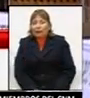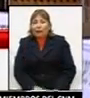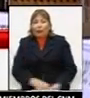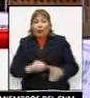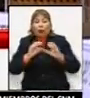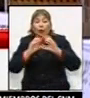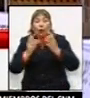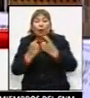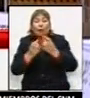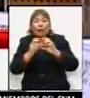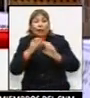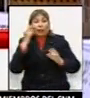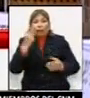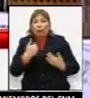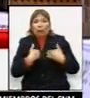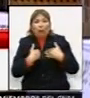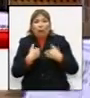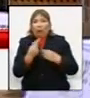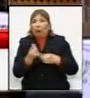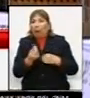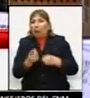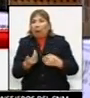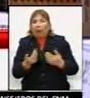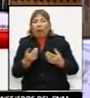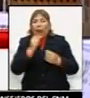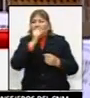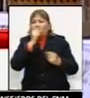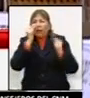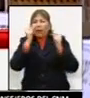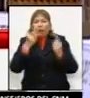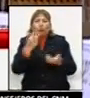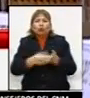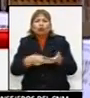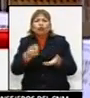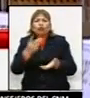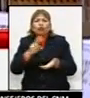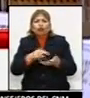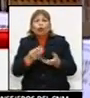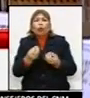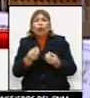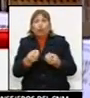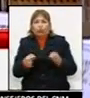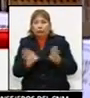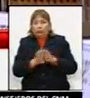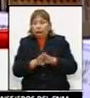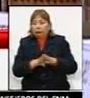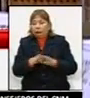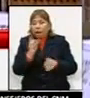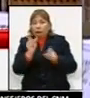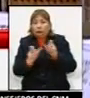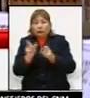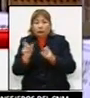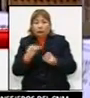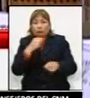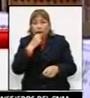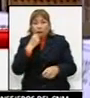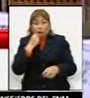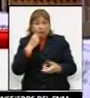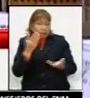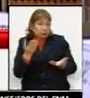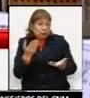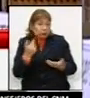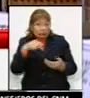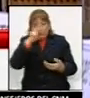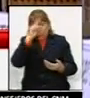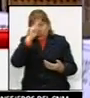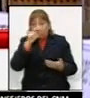partidos no tienen dinero. Las campañas cada vez cuestan más. ¿Cómo se cierra esa brecha? Público y privado. En el Perú se ha